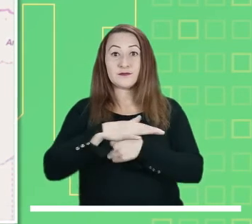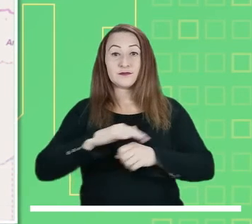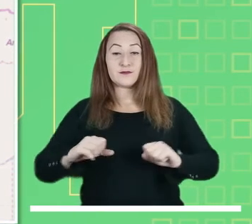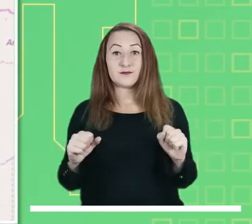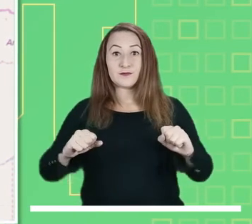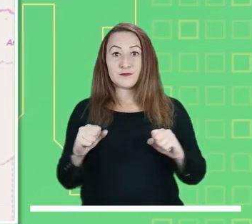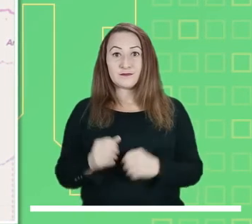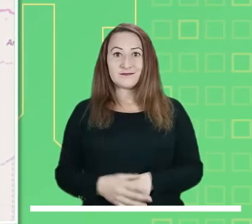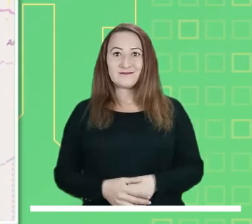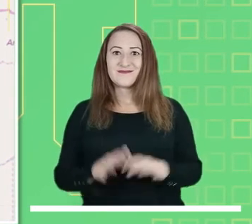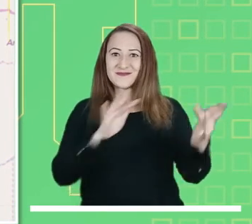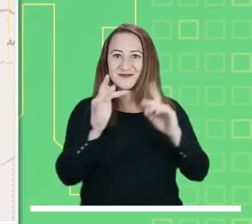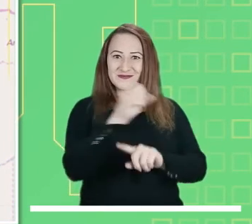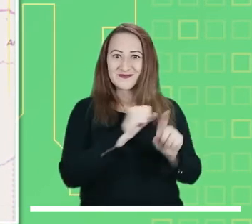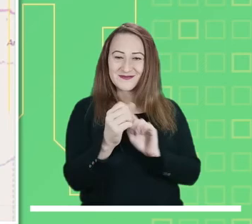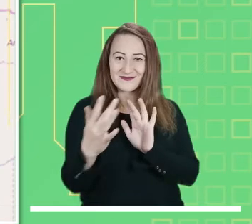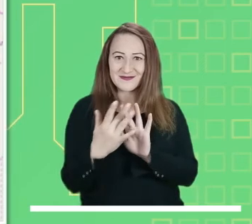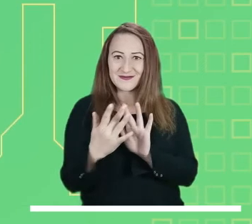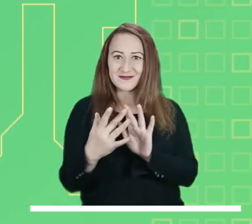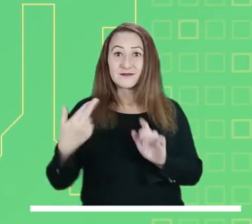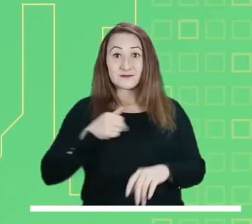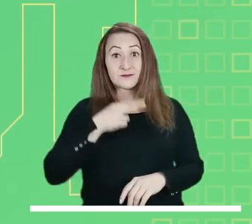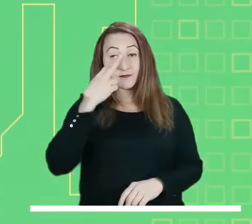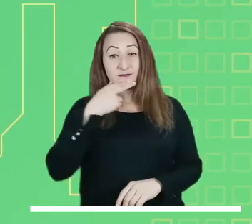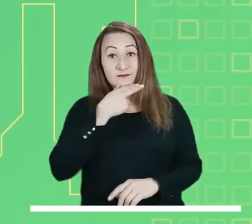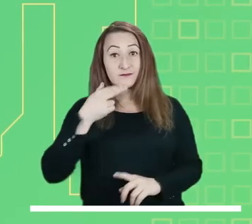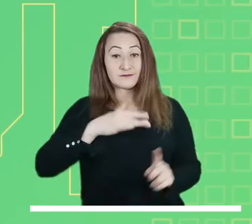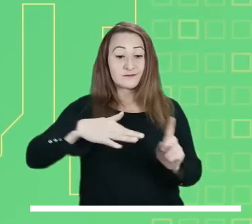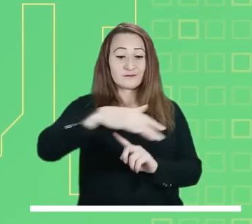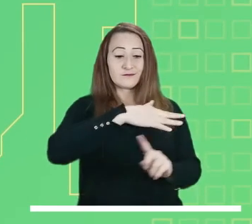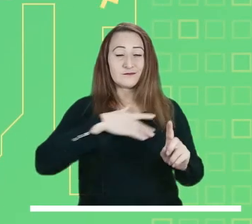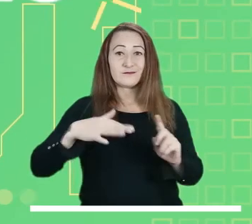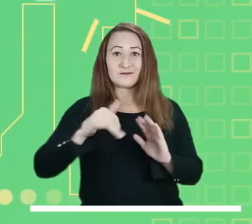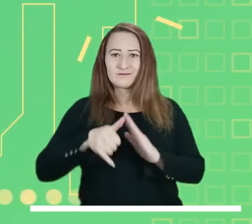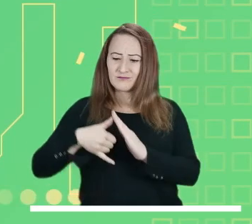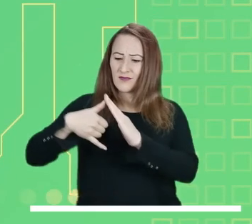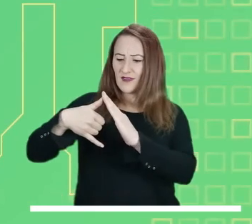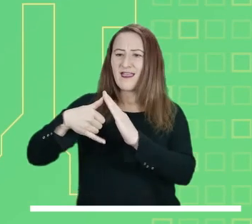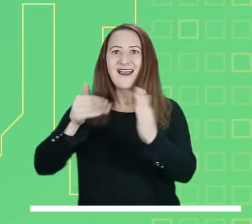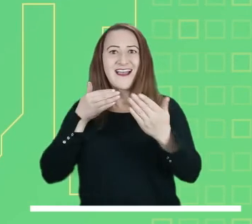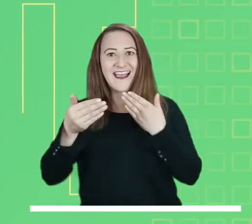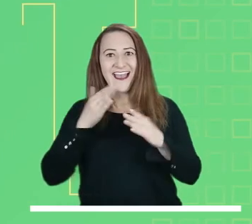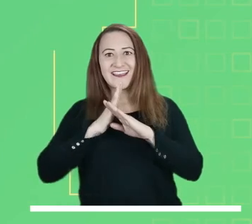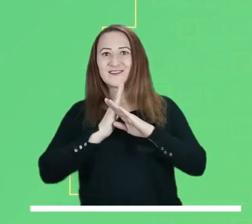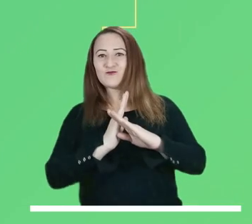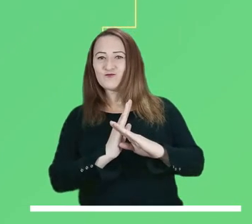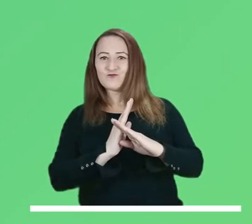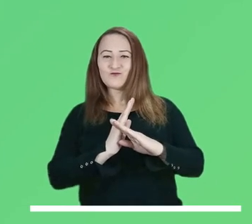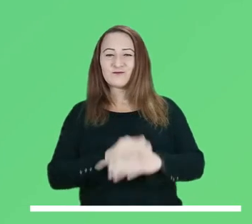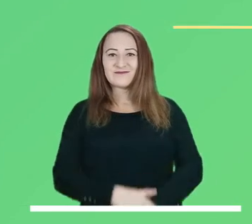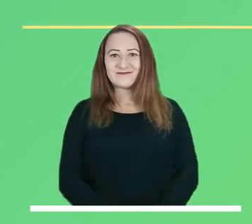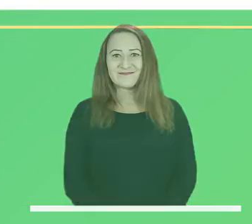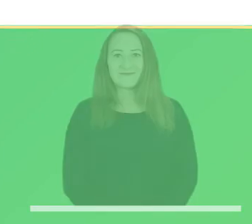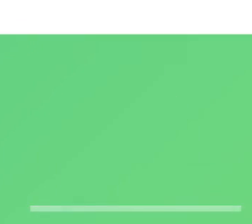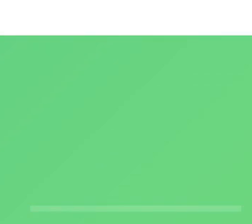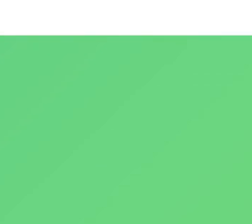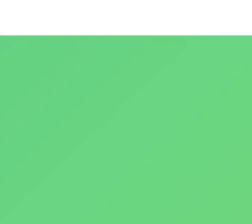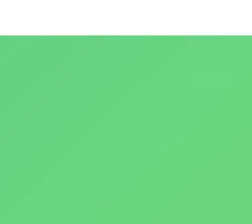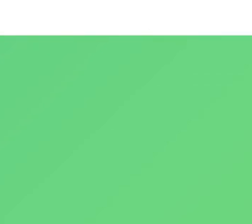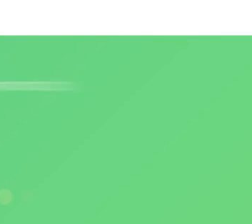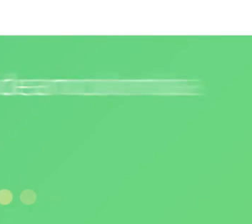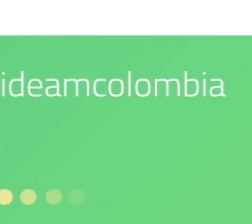de la temperatura mínima del aire en Boyacá, Cundinamarca y Bogotá. Los esperamos en nuestras redes sociales. Nuestro